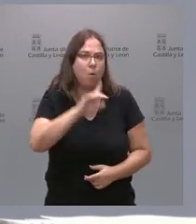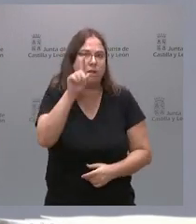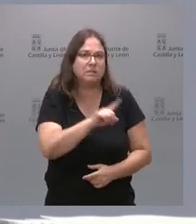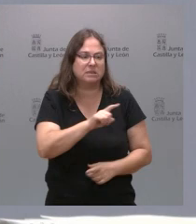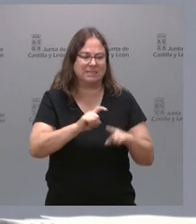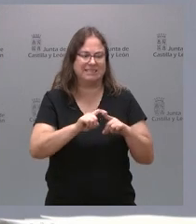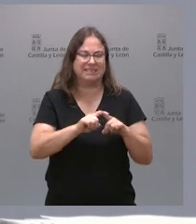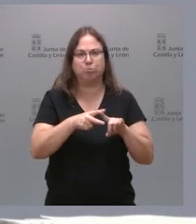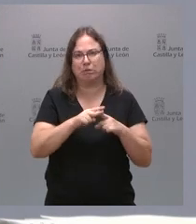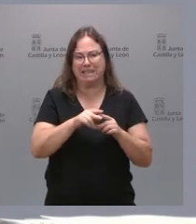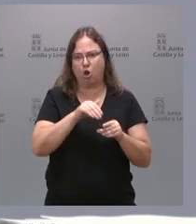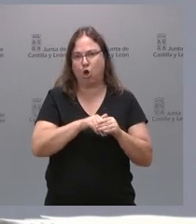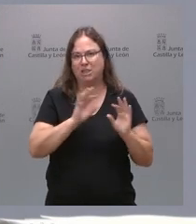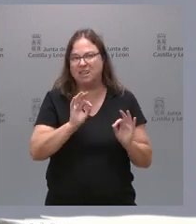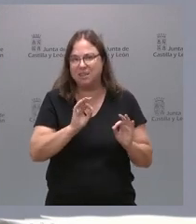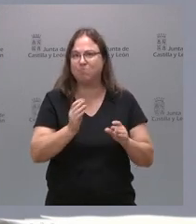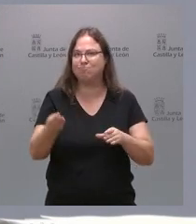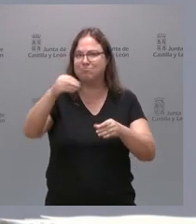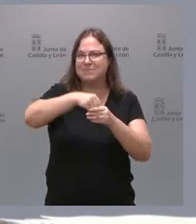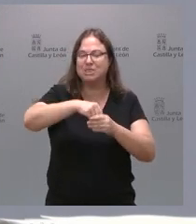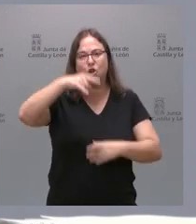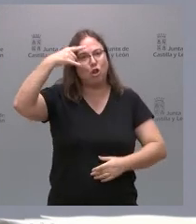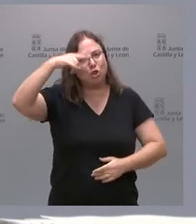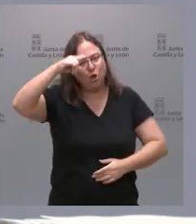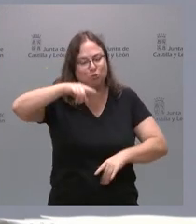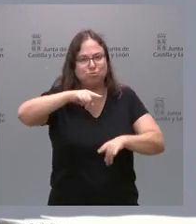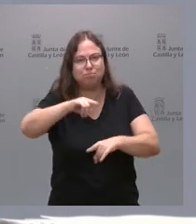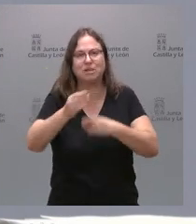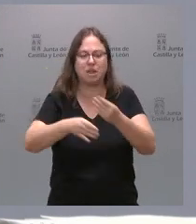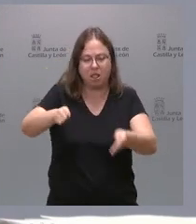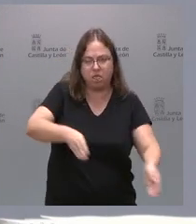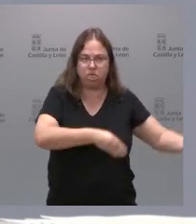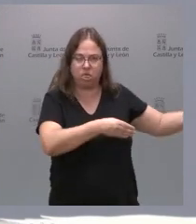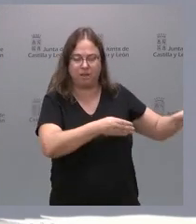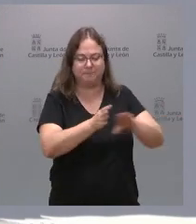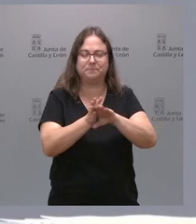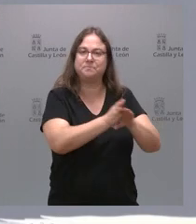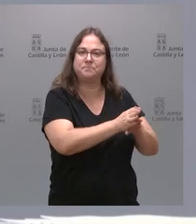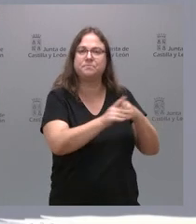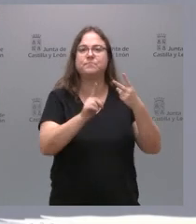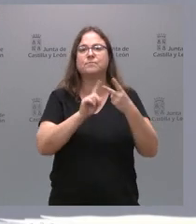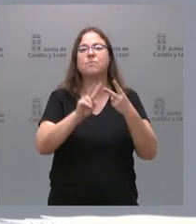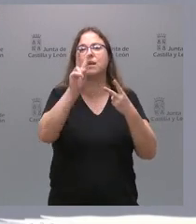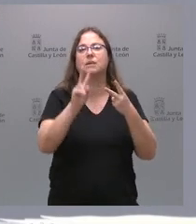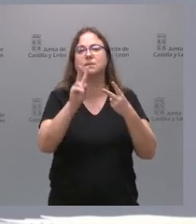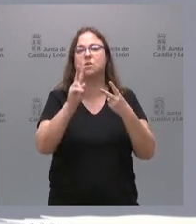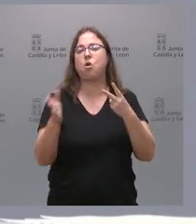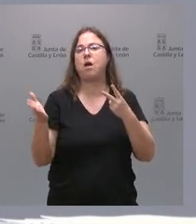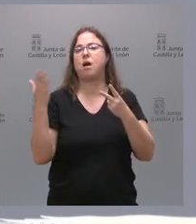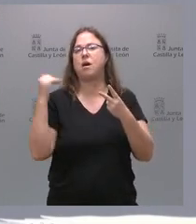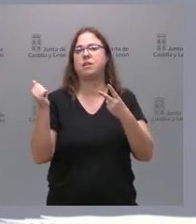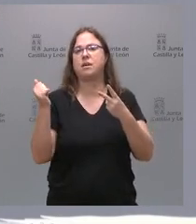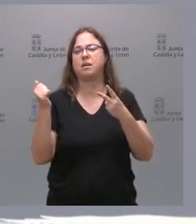este tipo de contenidos añadidos a las novilladas que se vienen celebrando y por otro lado también respecto a una petición que ayer se